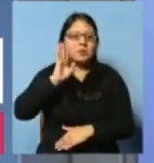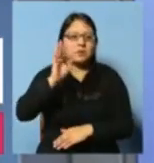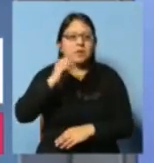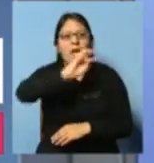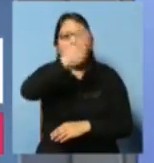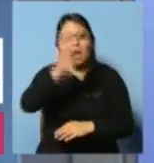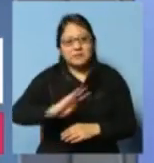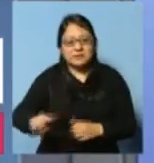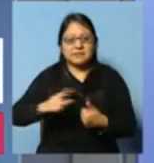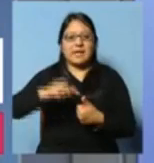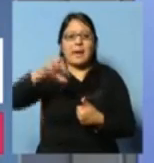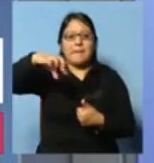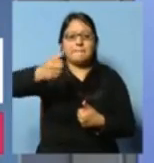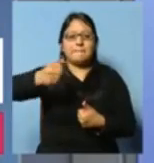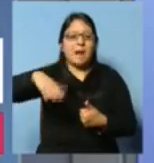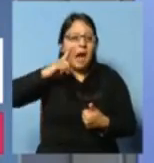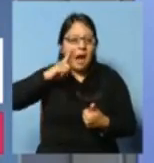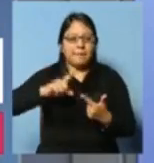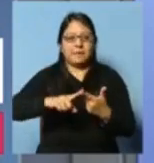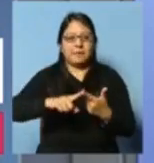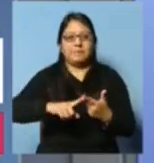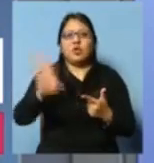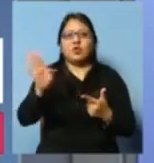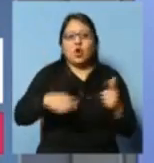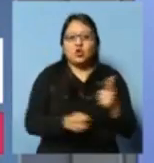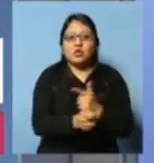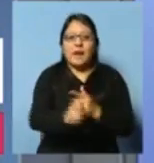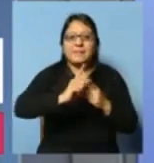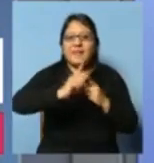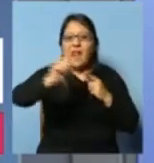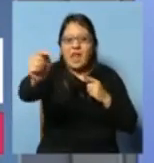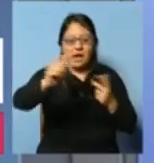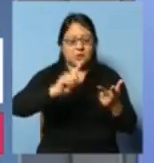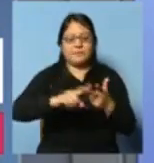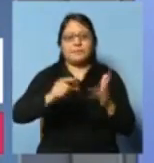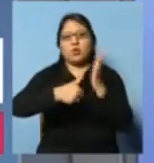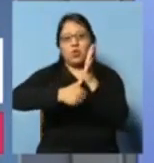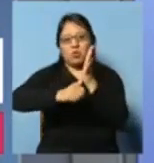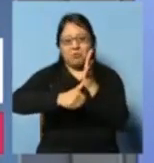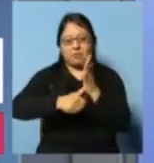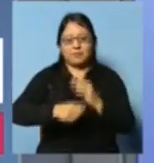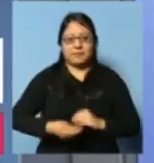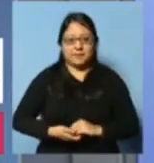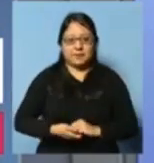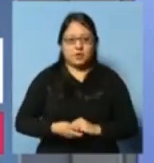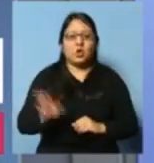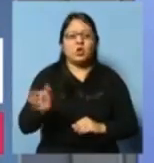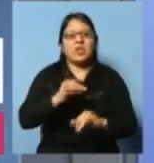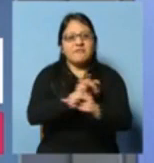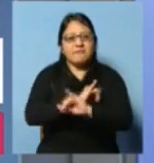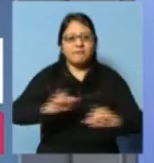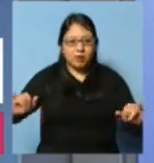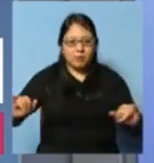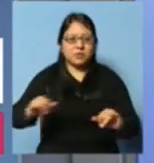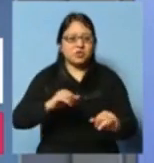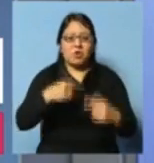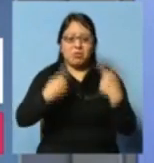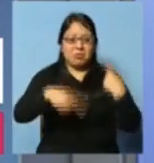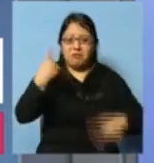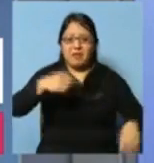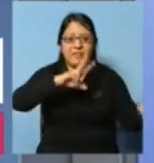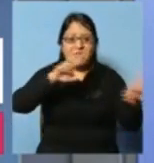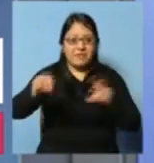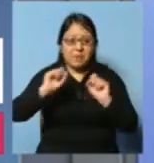anses del pami las tramitaciones a distancia a su documentación información sobre distintos temas de su